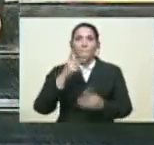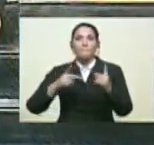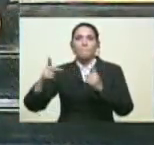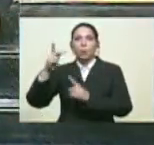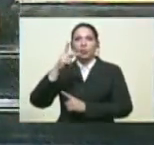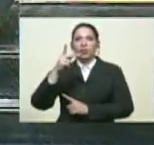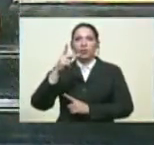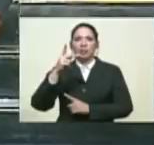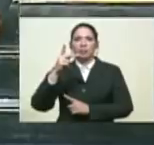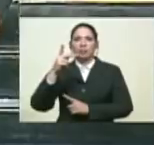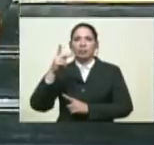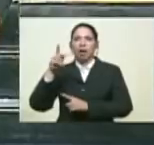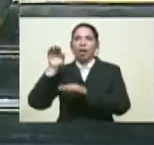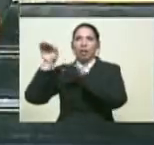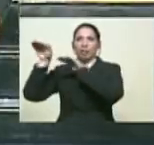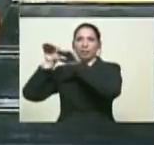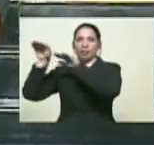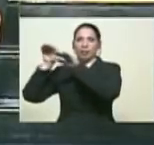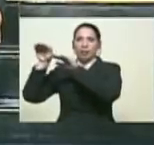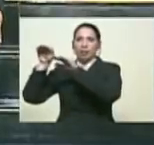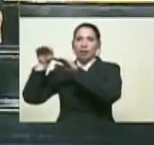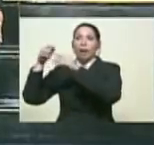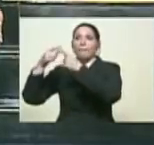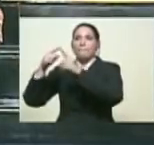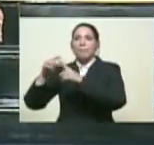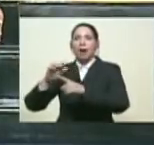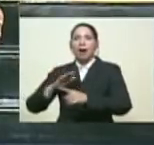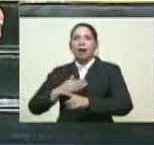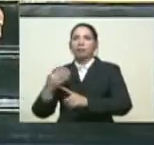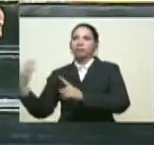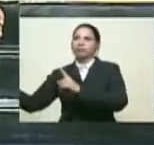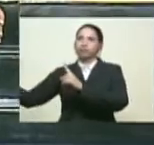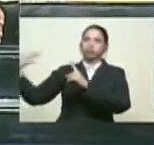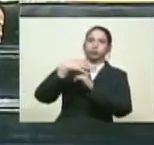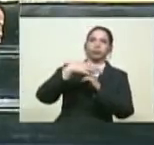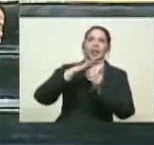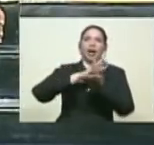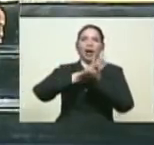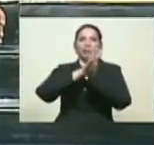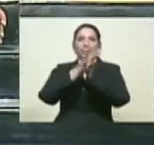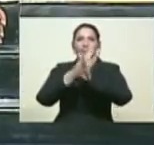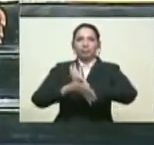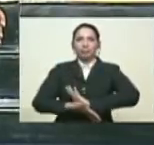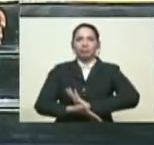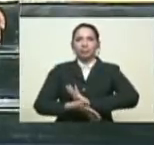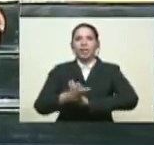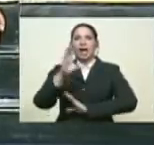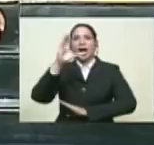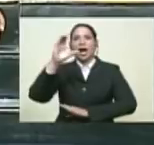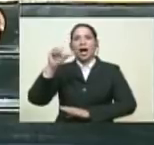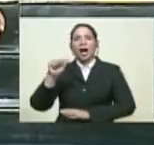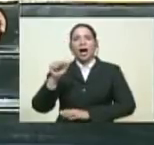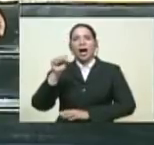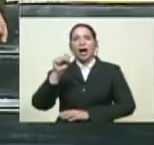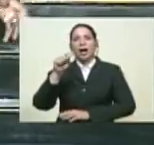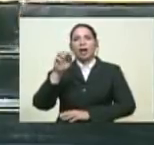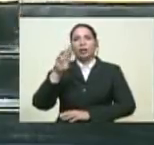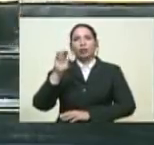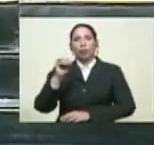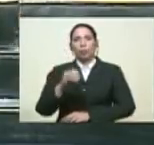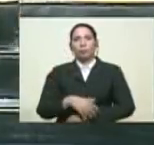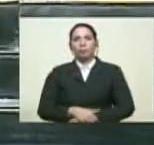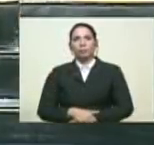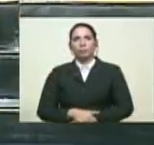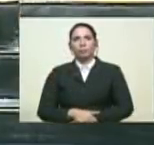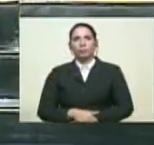extranjeras para tratar de invadir el país y acabar con el general Cipriano Castro. Pero si nosotros